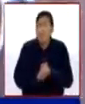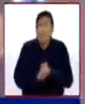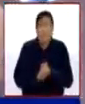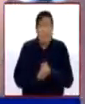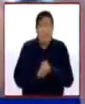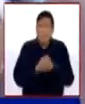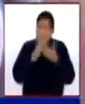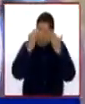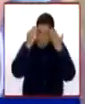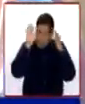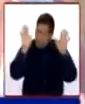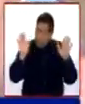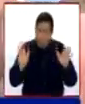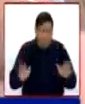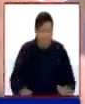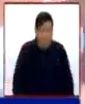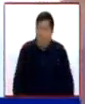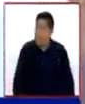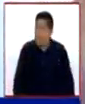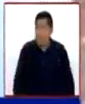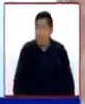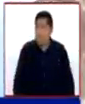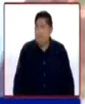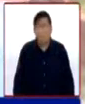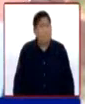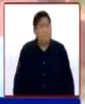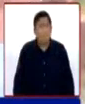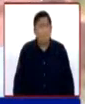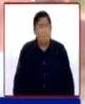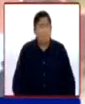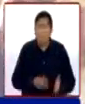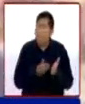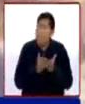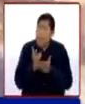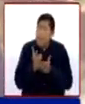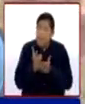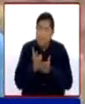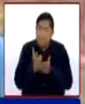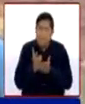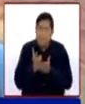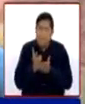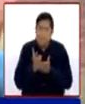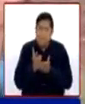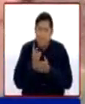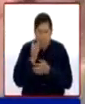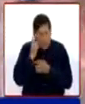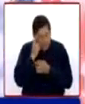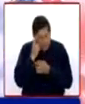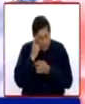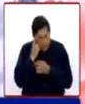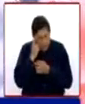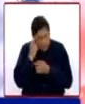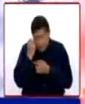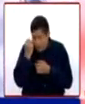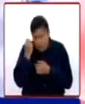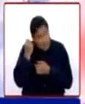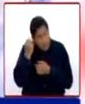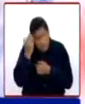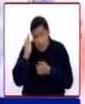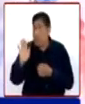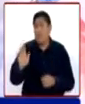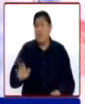No sé cómo explicar. No sé, la verdad no puedo entrar en pensamiento de ella.